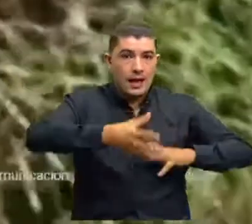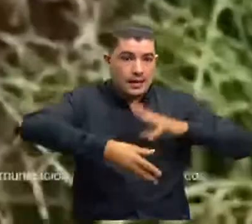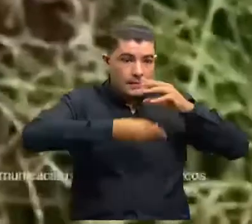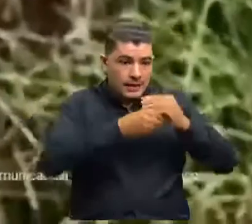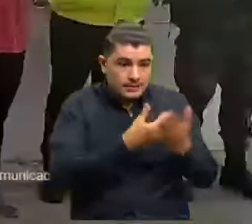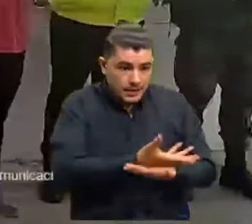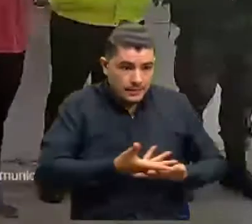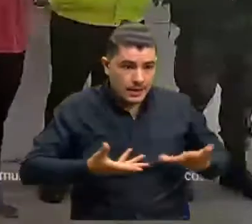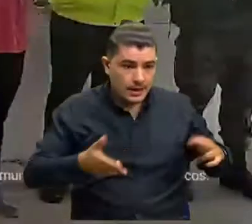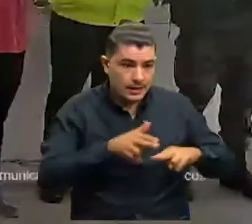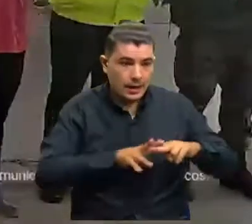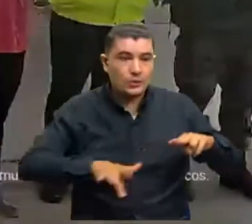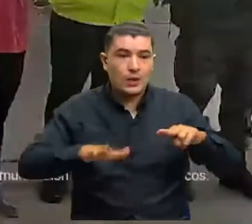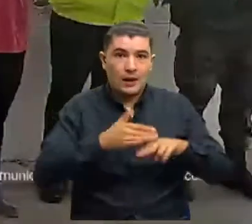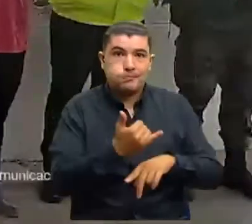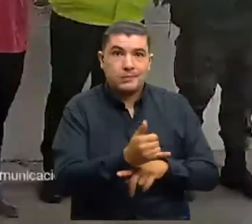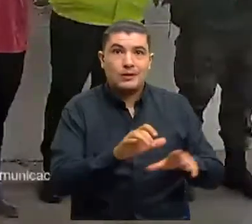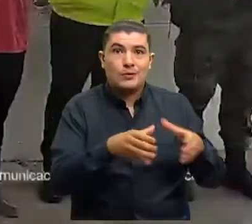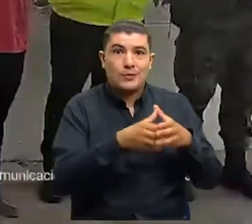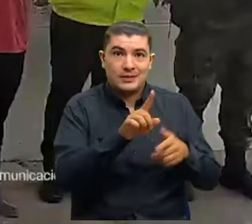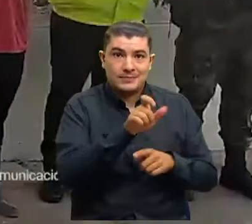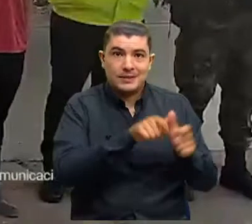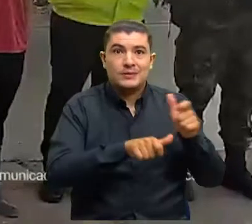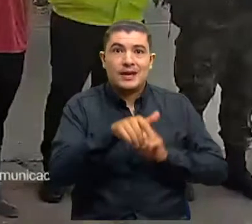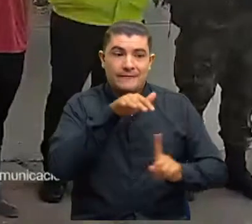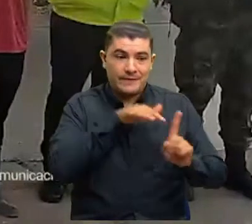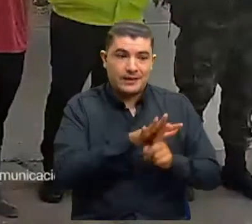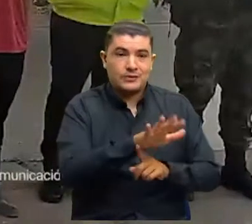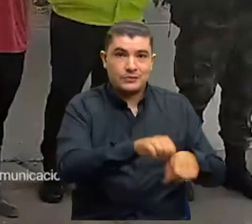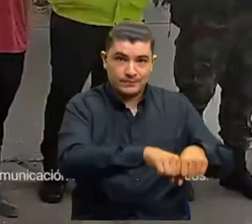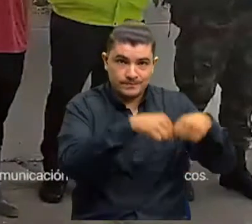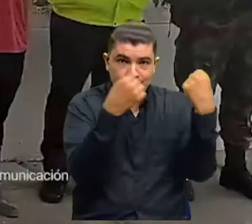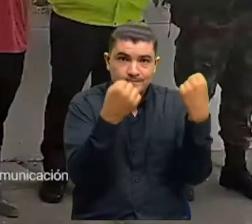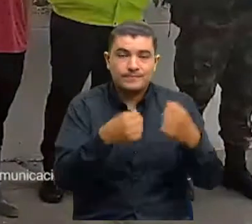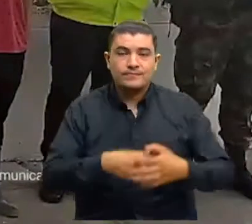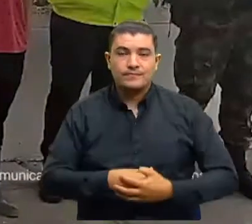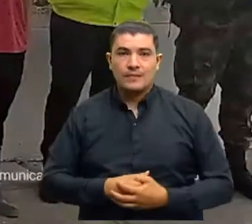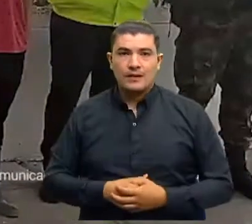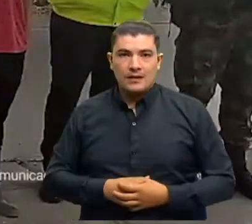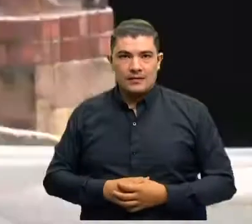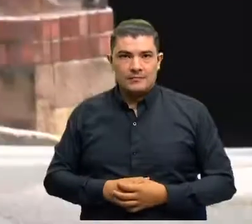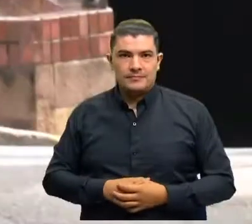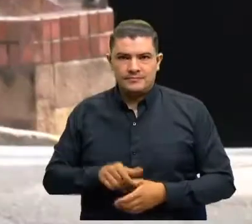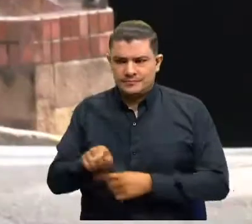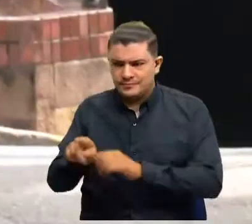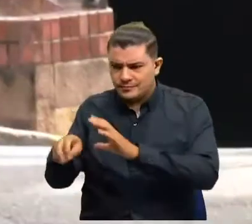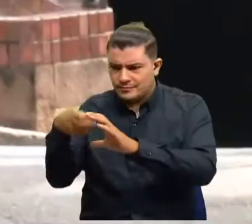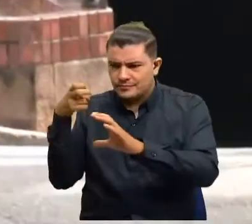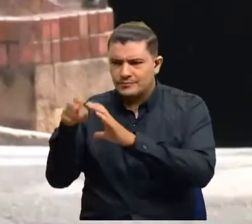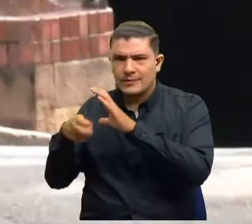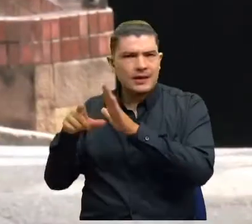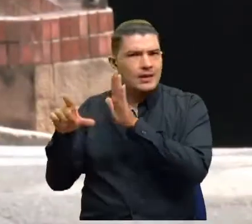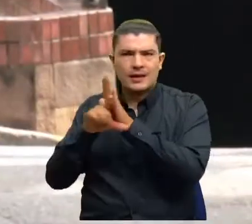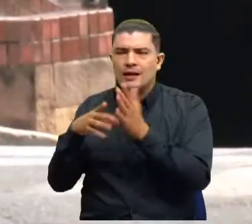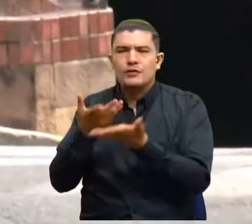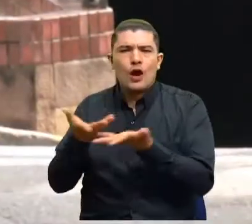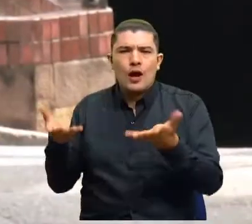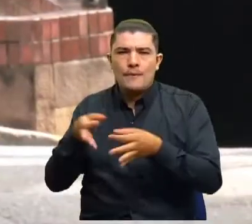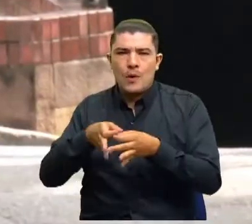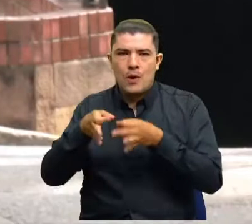La zona afectada se ubica dentro de la reserva de Santurbán, ubicada en el municipio de Betas. Los capturados